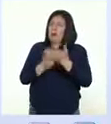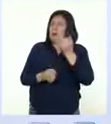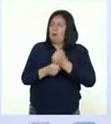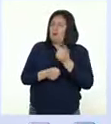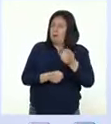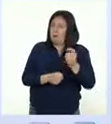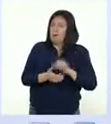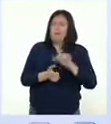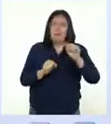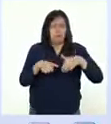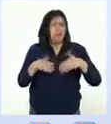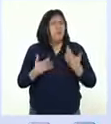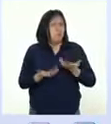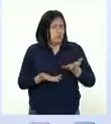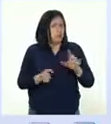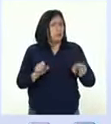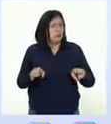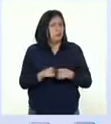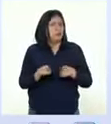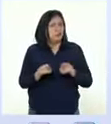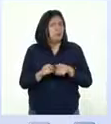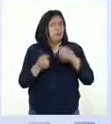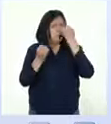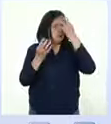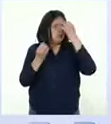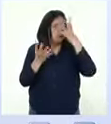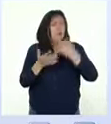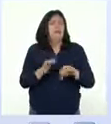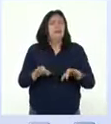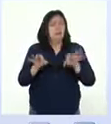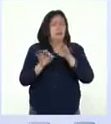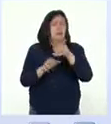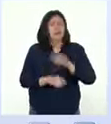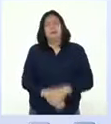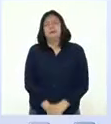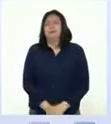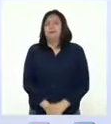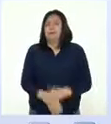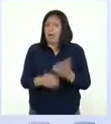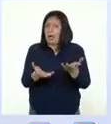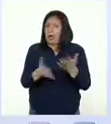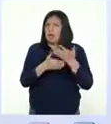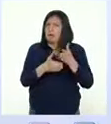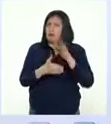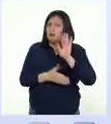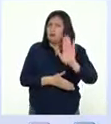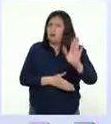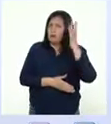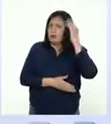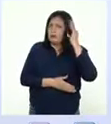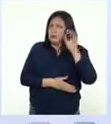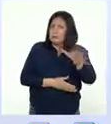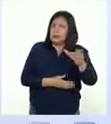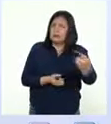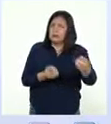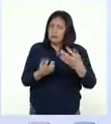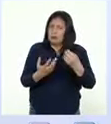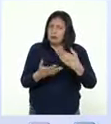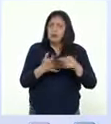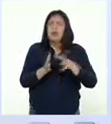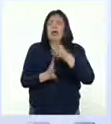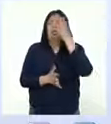confianza, también pueden ser una fuente muy valiosa de información. compartiendo sus propias experiencias